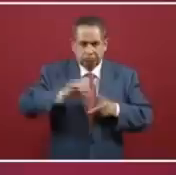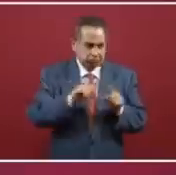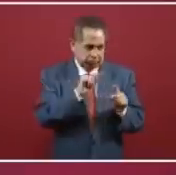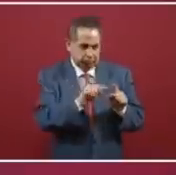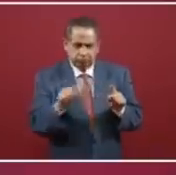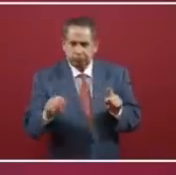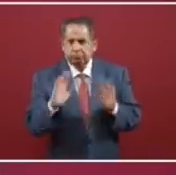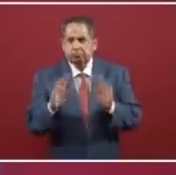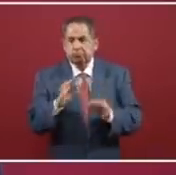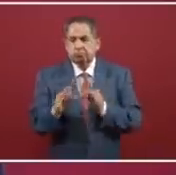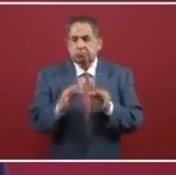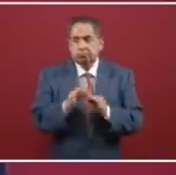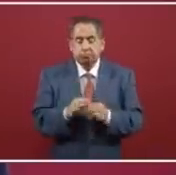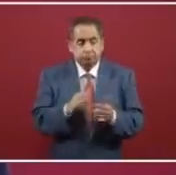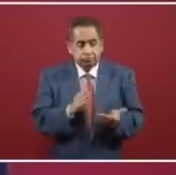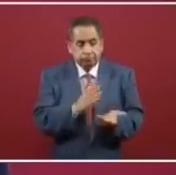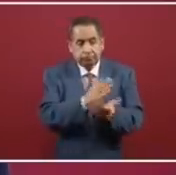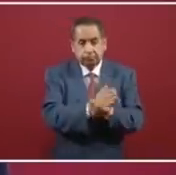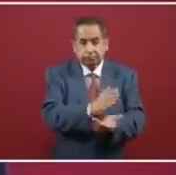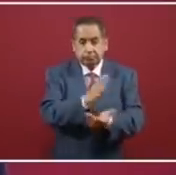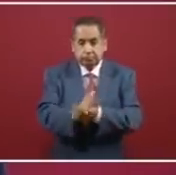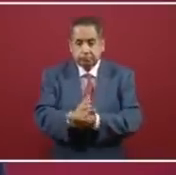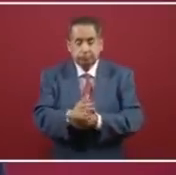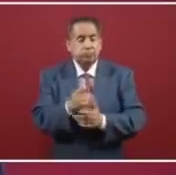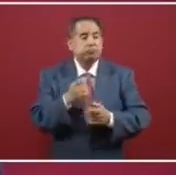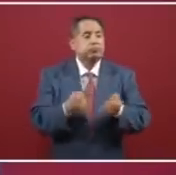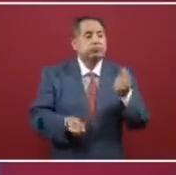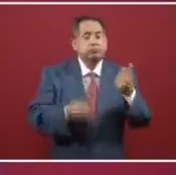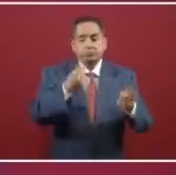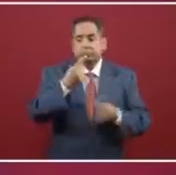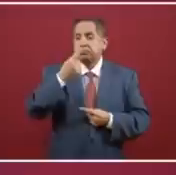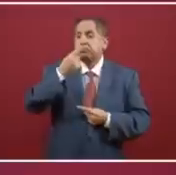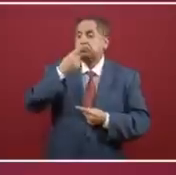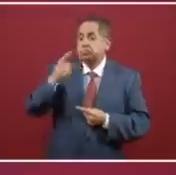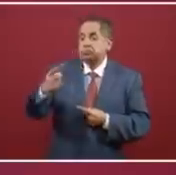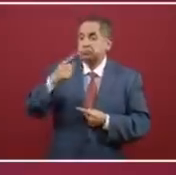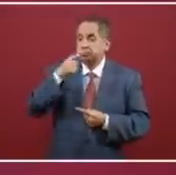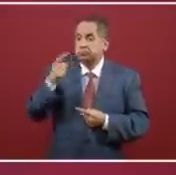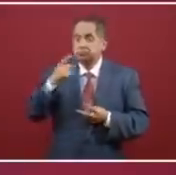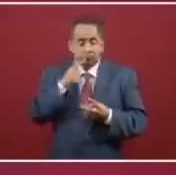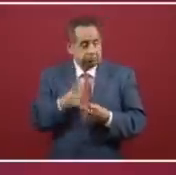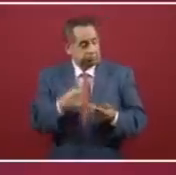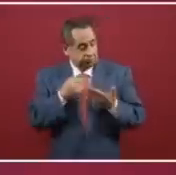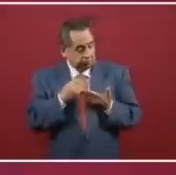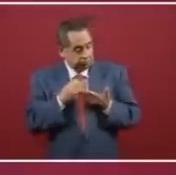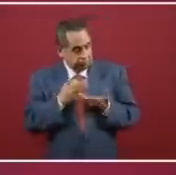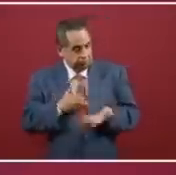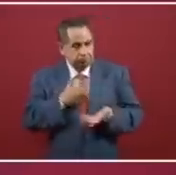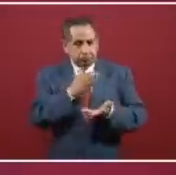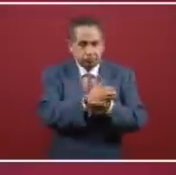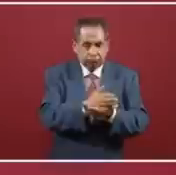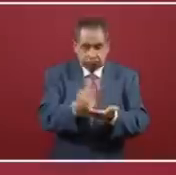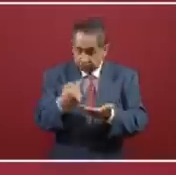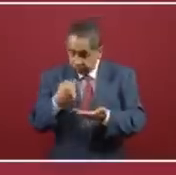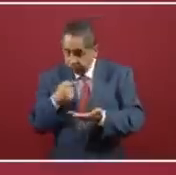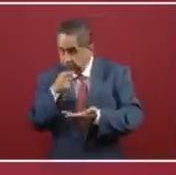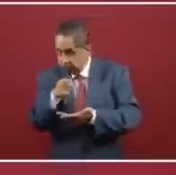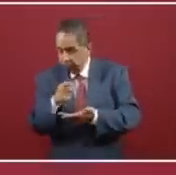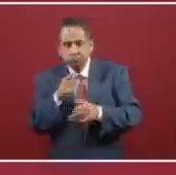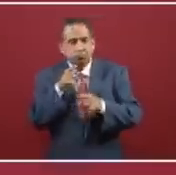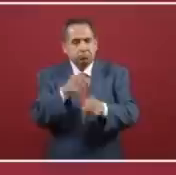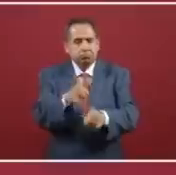arrojado visitando gasolinera reiteró que se recibieron denuncias o quejas